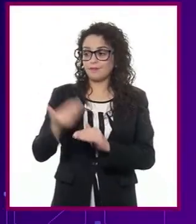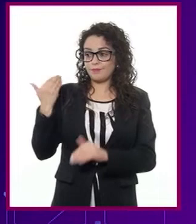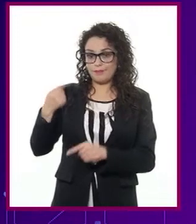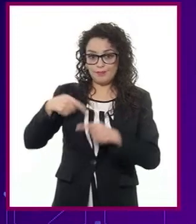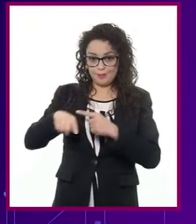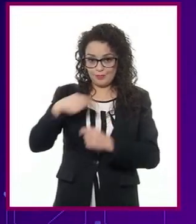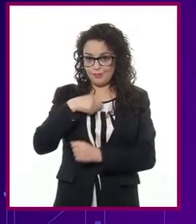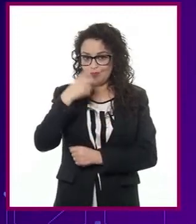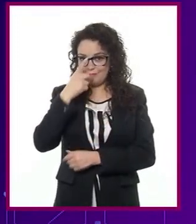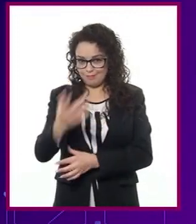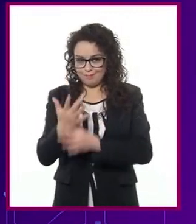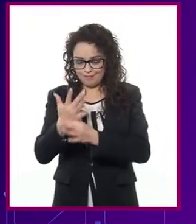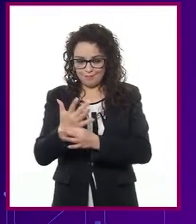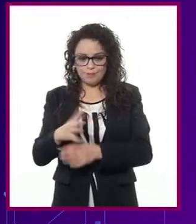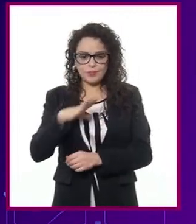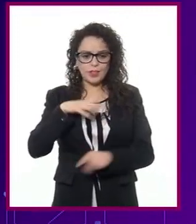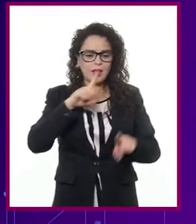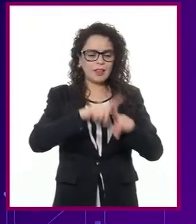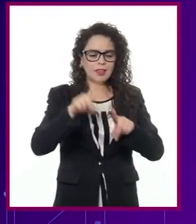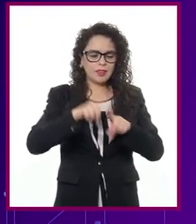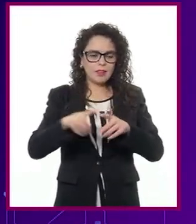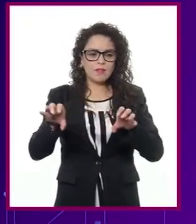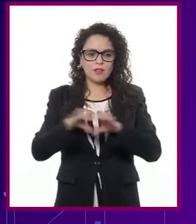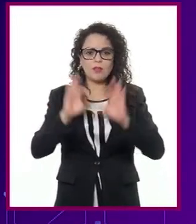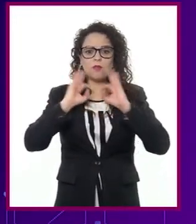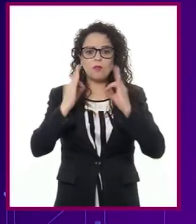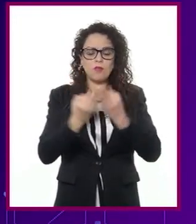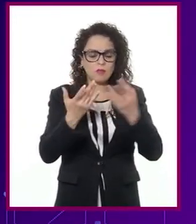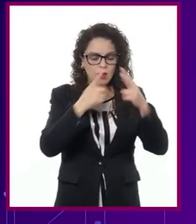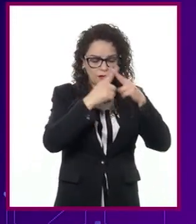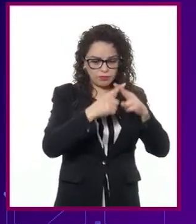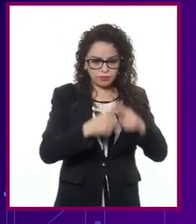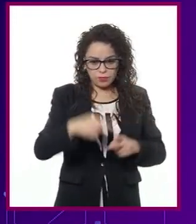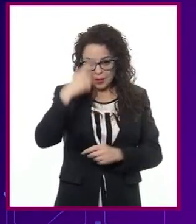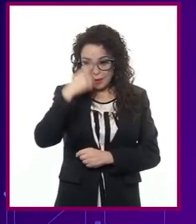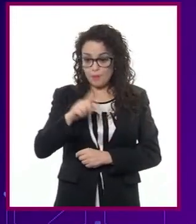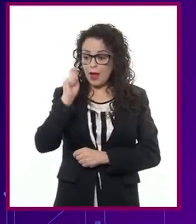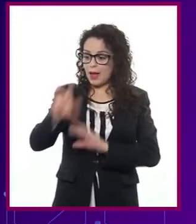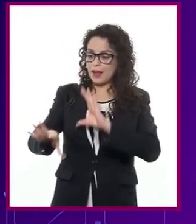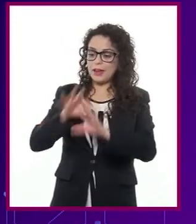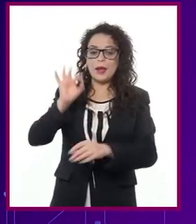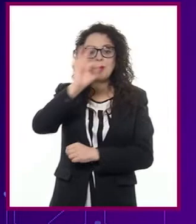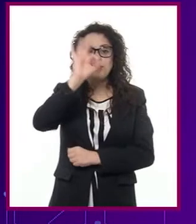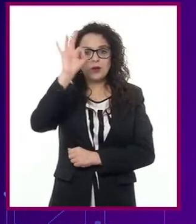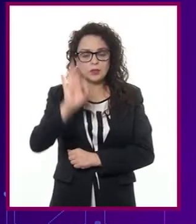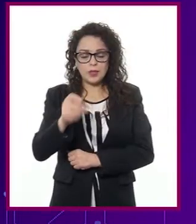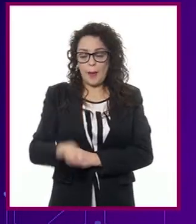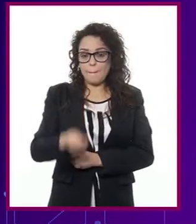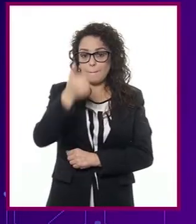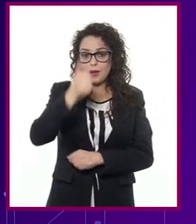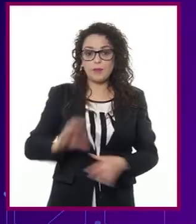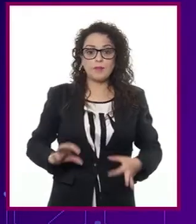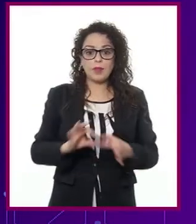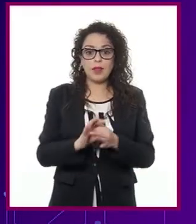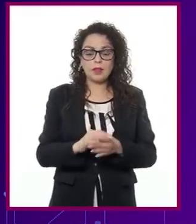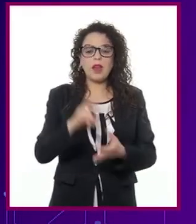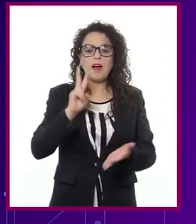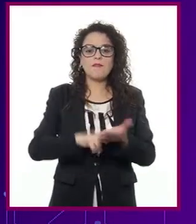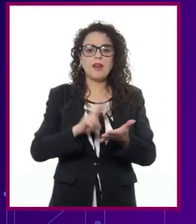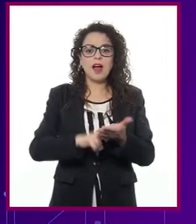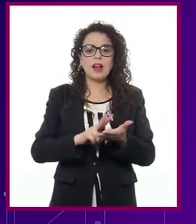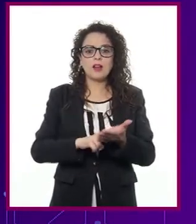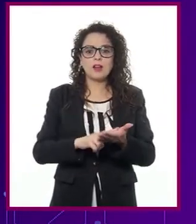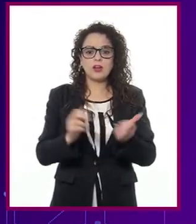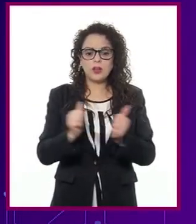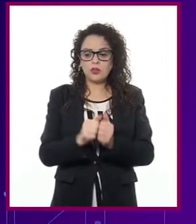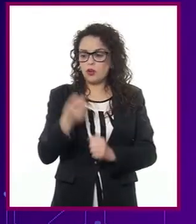diversos procedimientos que permiten resolver problemas de porcentaje. Primero, relacionamos los valores involucrados en el